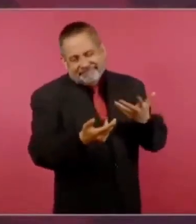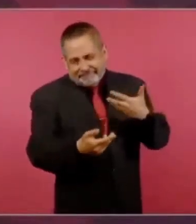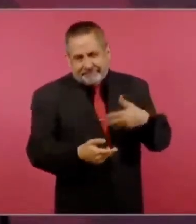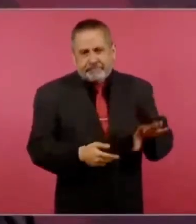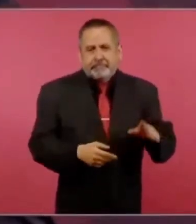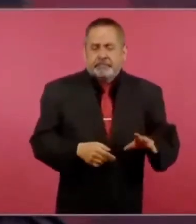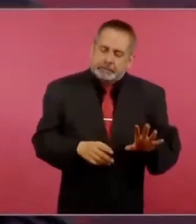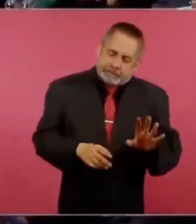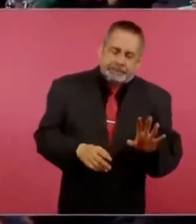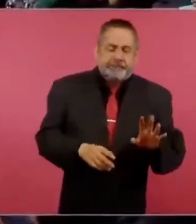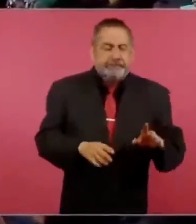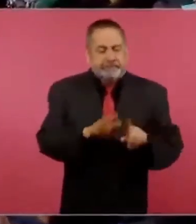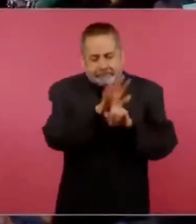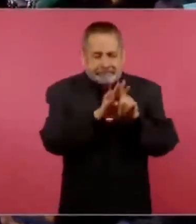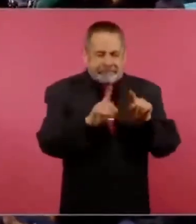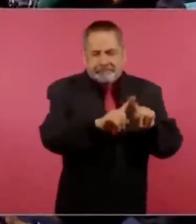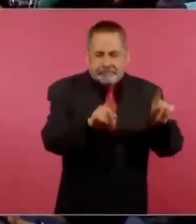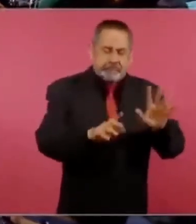hay matices.